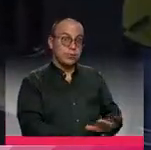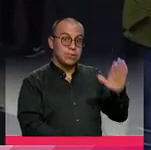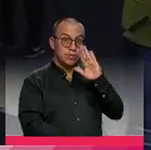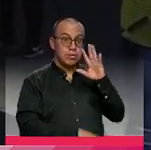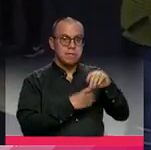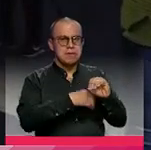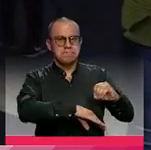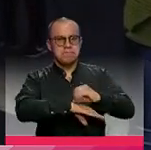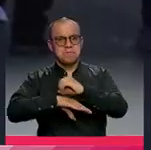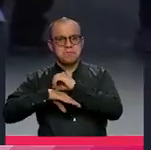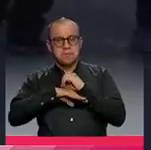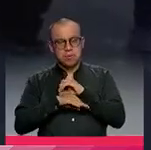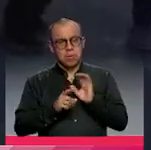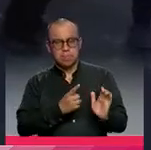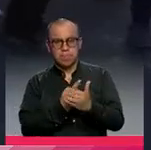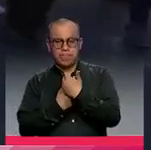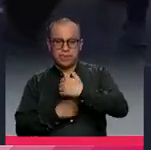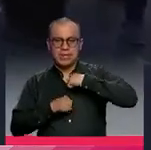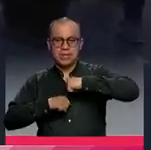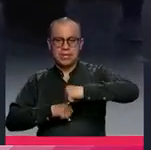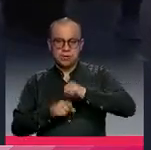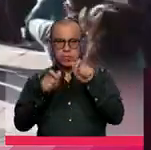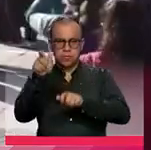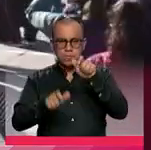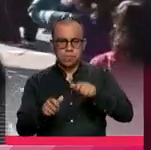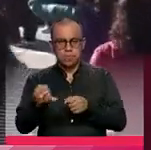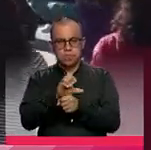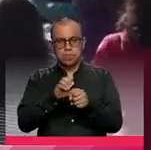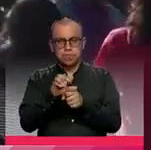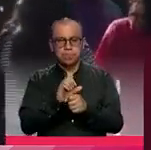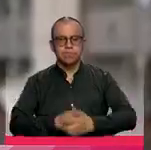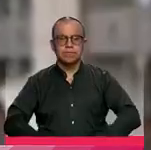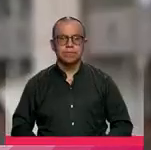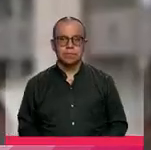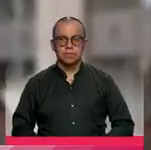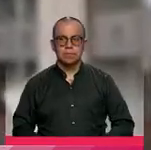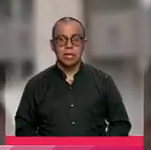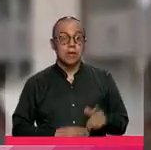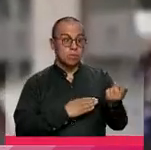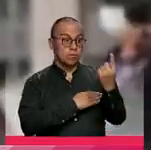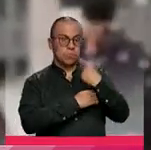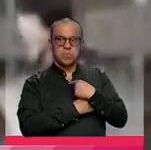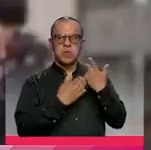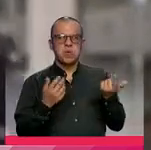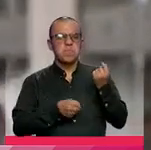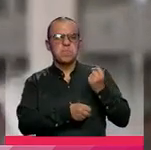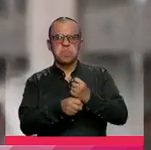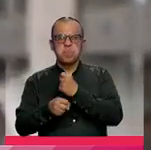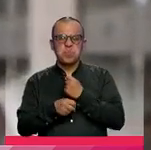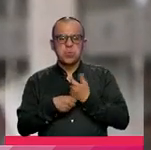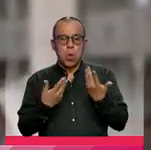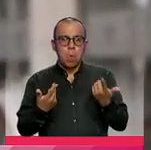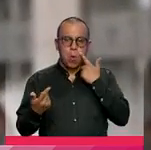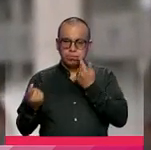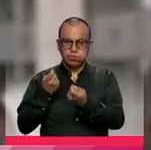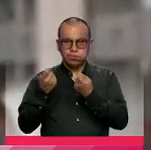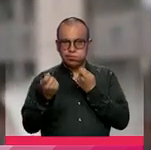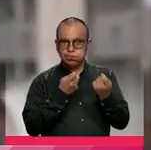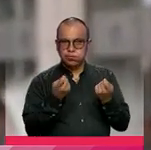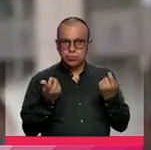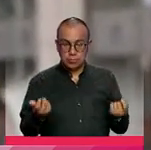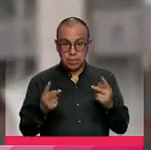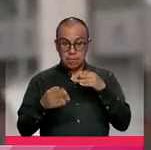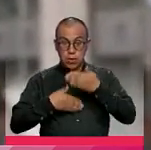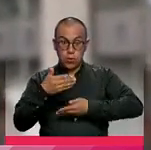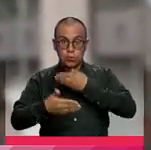las organizaciones protectoras de los derechos humanos de la capital. Nos ordena trabajar no solo en la regulación de